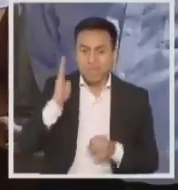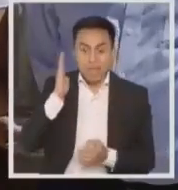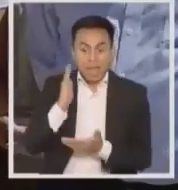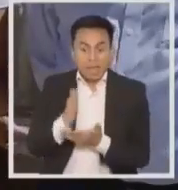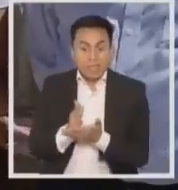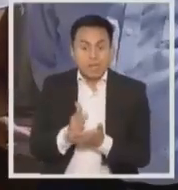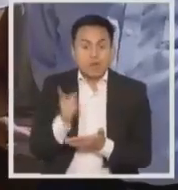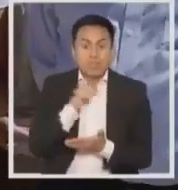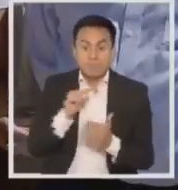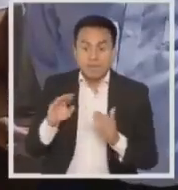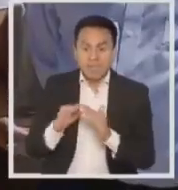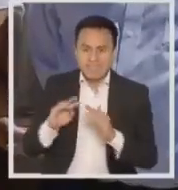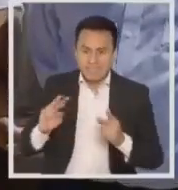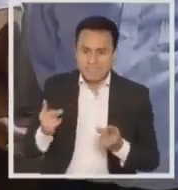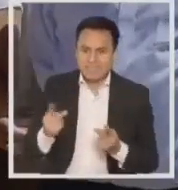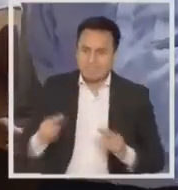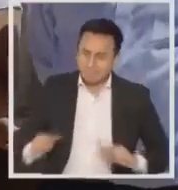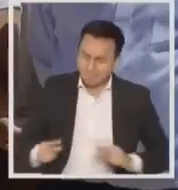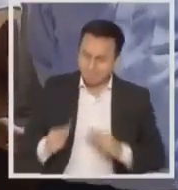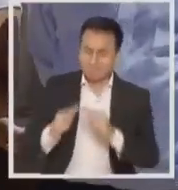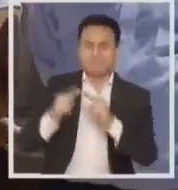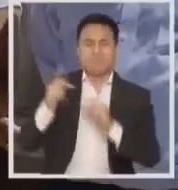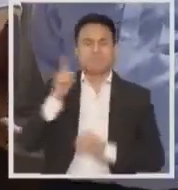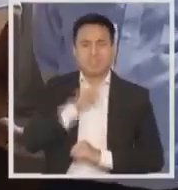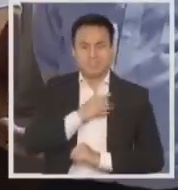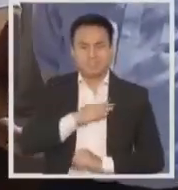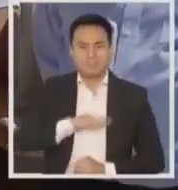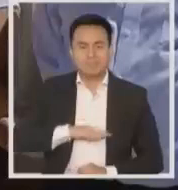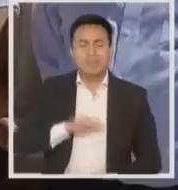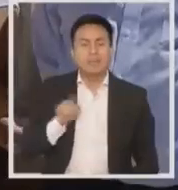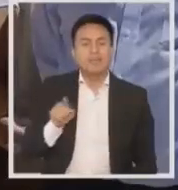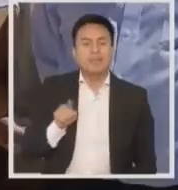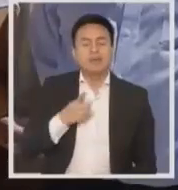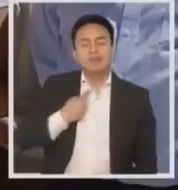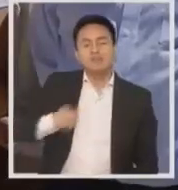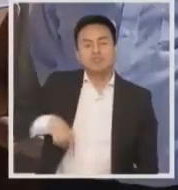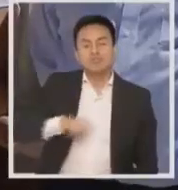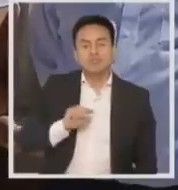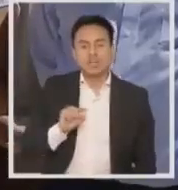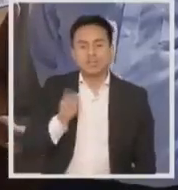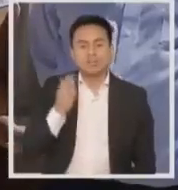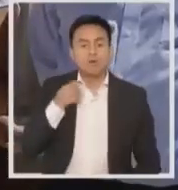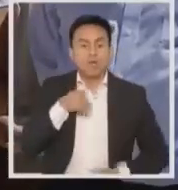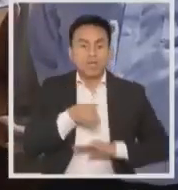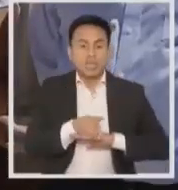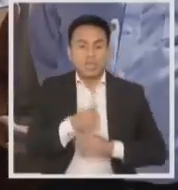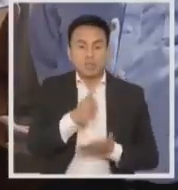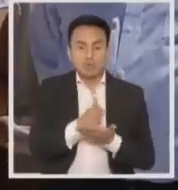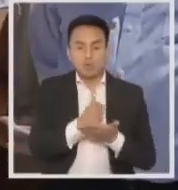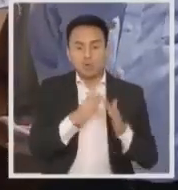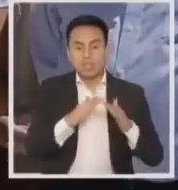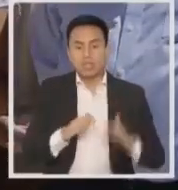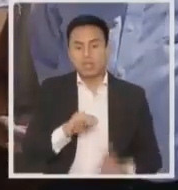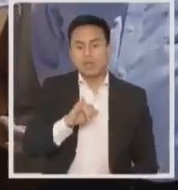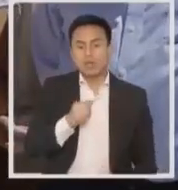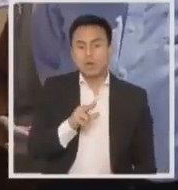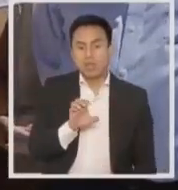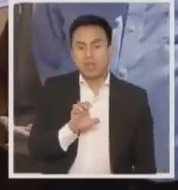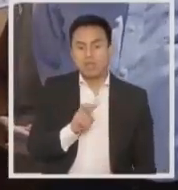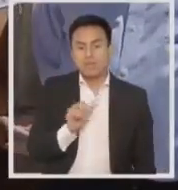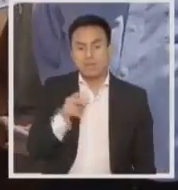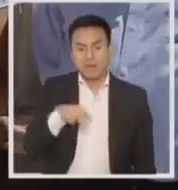que la última vivienda esté reconstruida. Estuvimos recién acá en la escuela Jorge Iván Valenzuela